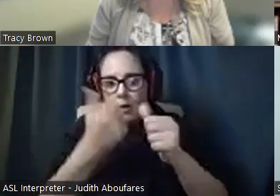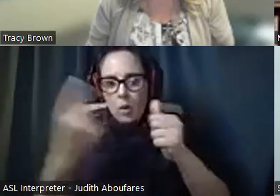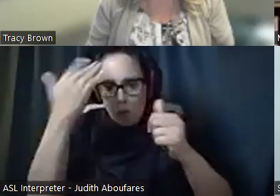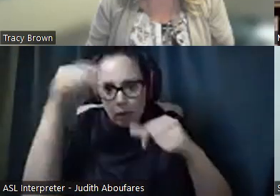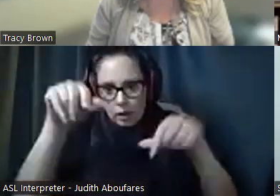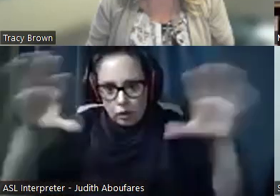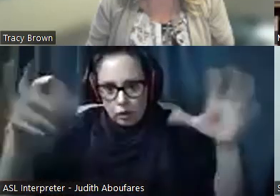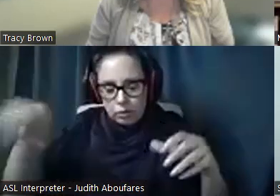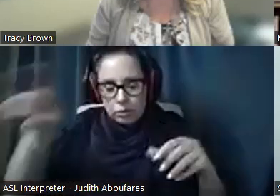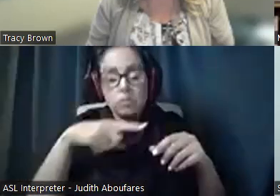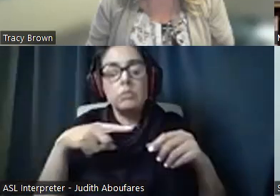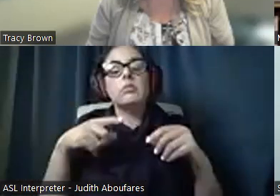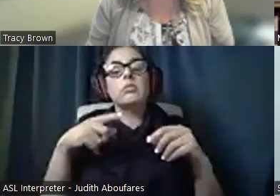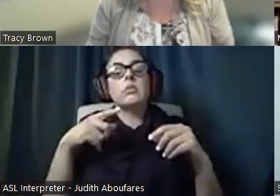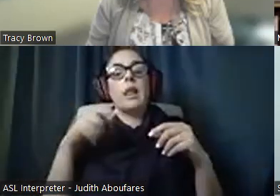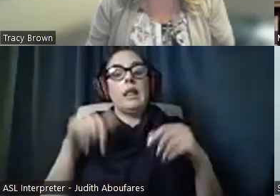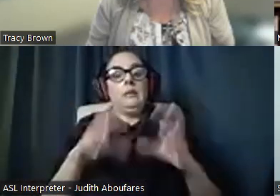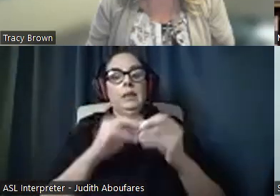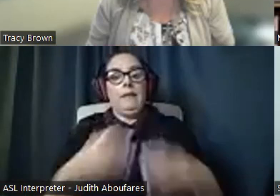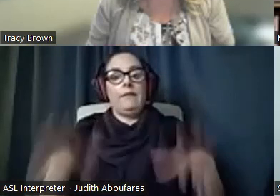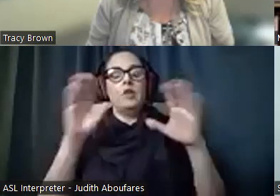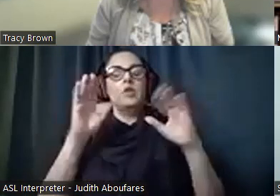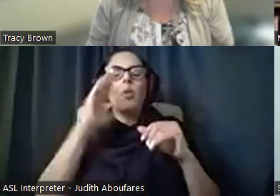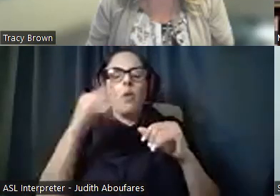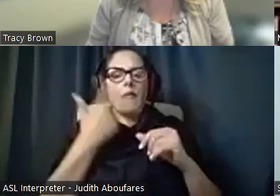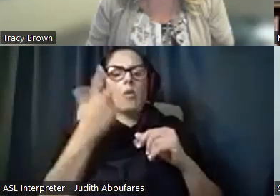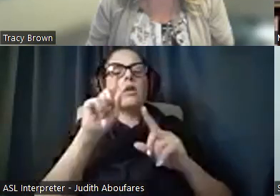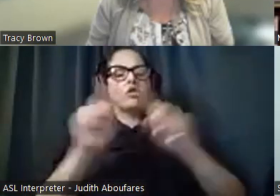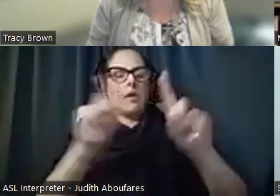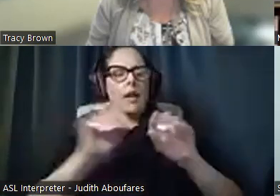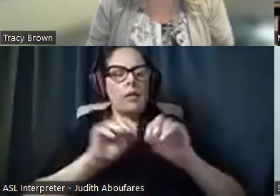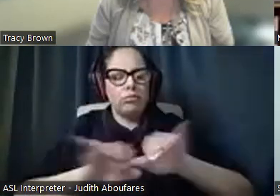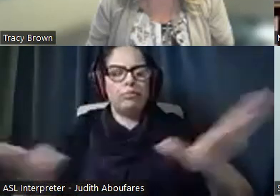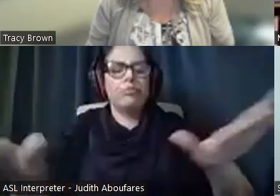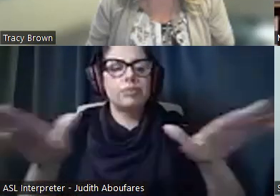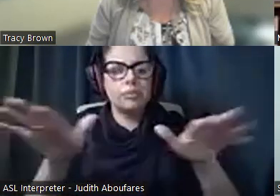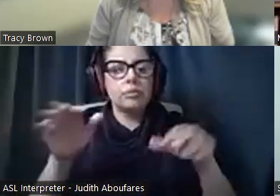en este grupo que al final de esta reunión va a haber una encuesta.